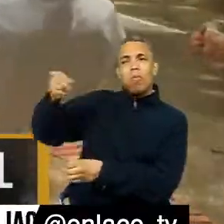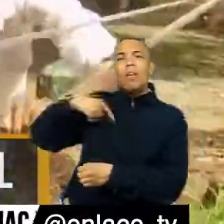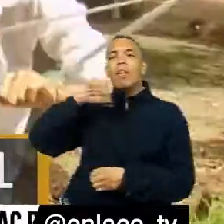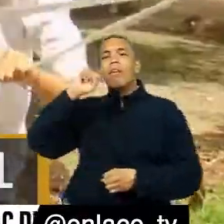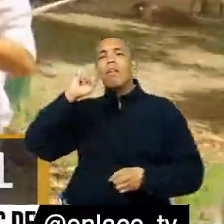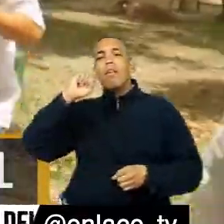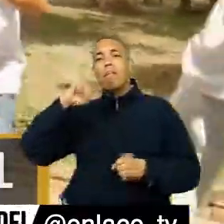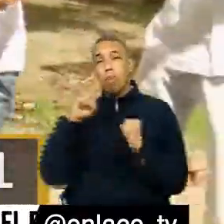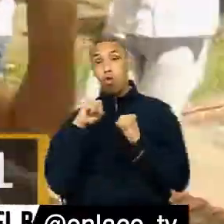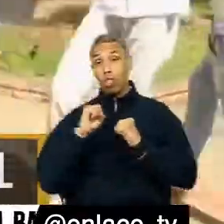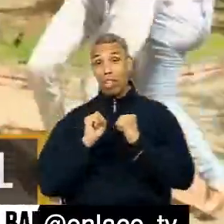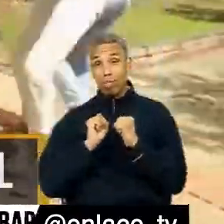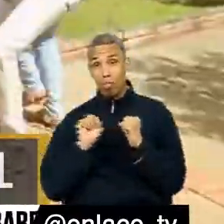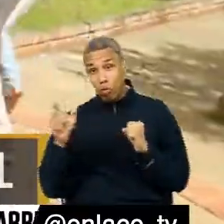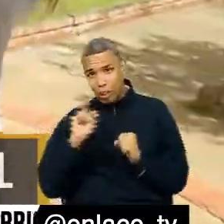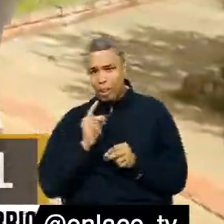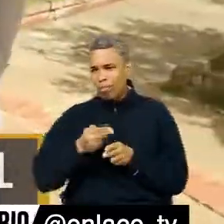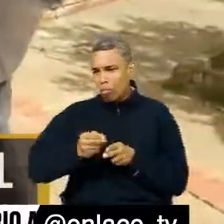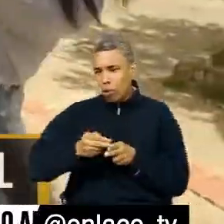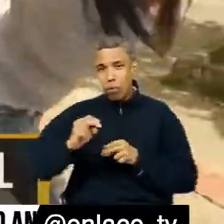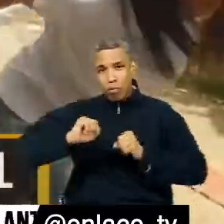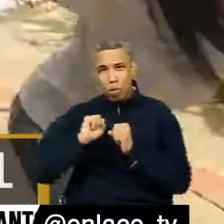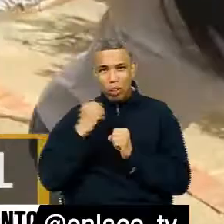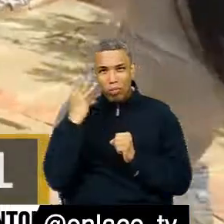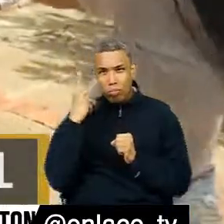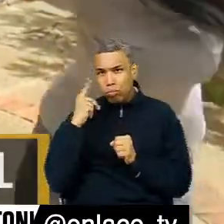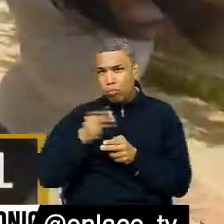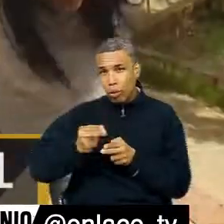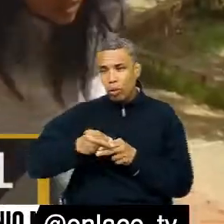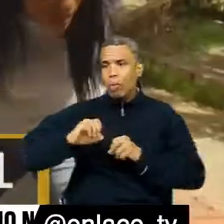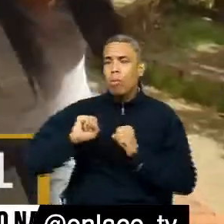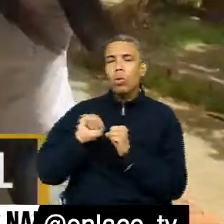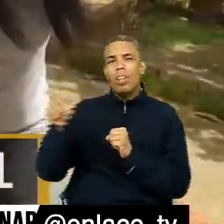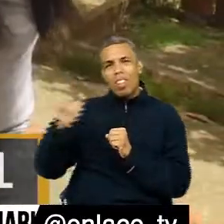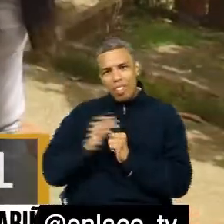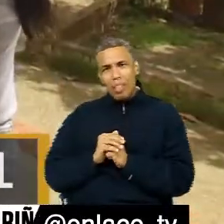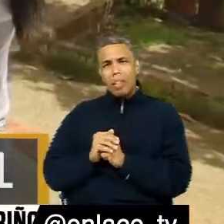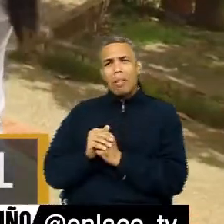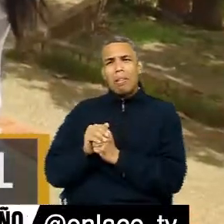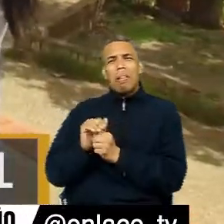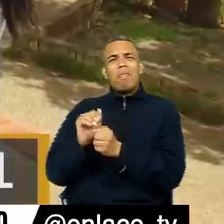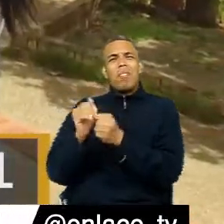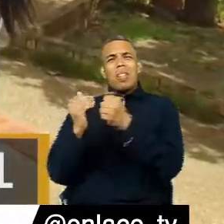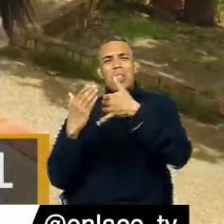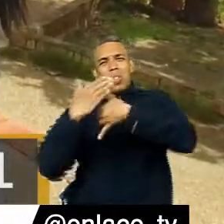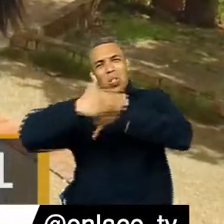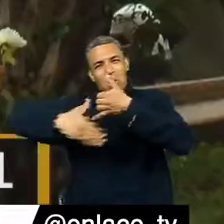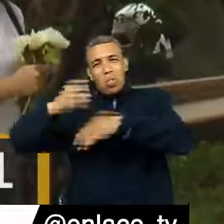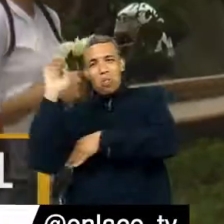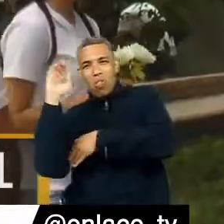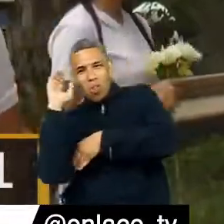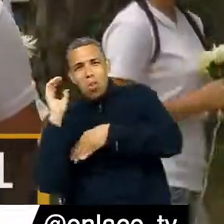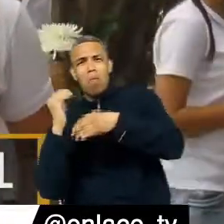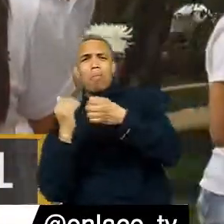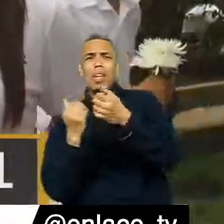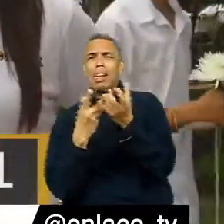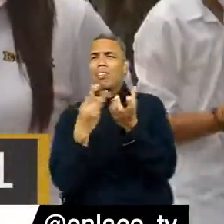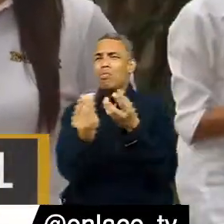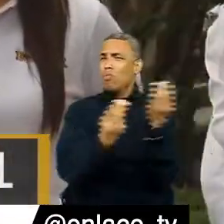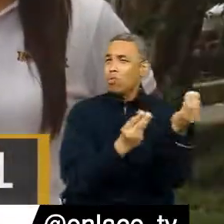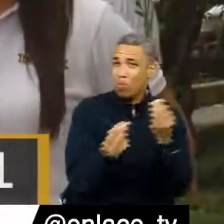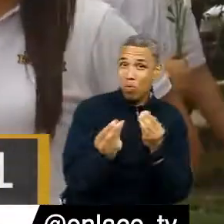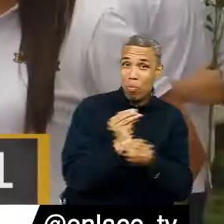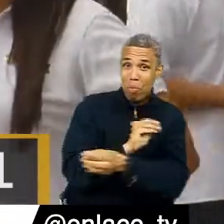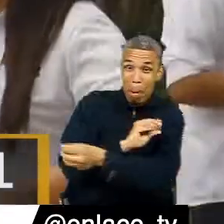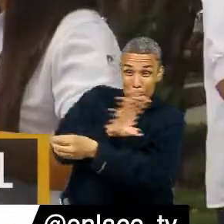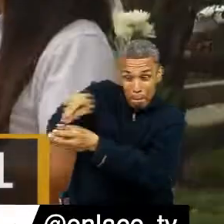se cumplirá justamente en los próximos días en la capital de nuestro país. Se encuentra a mi lado Darwin Oliveros, él es el director de este grupo y nos va a contar